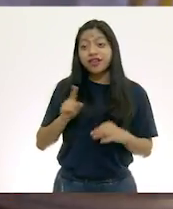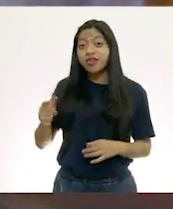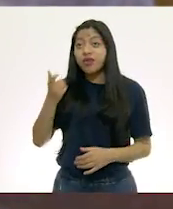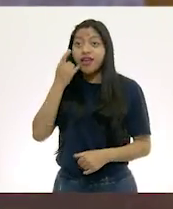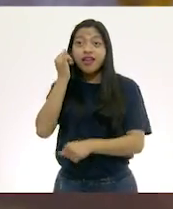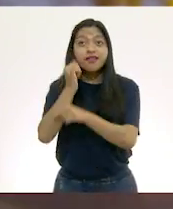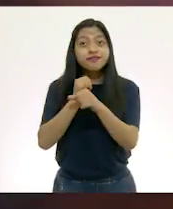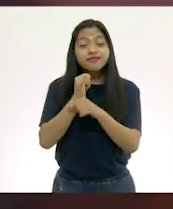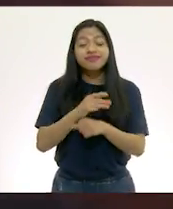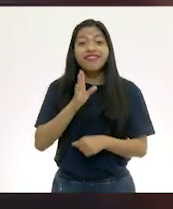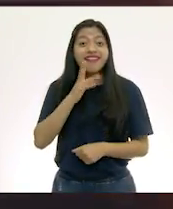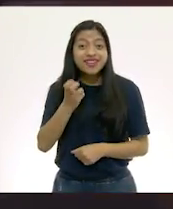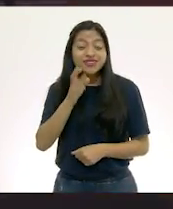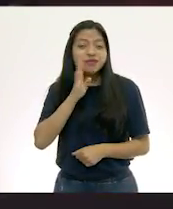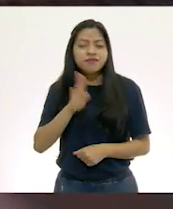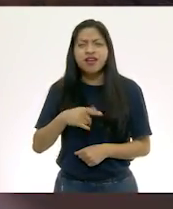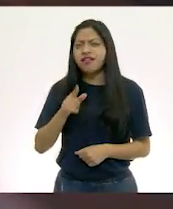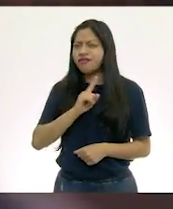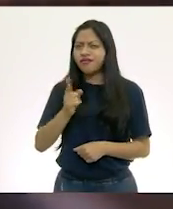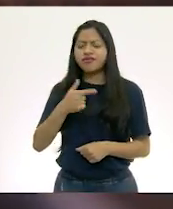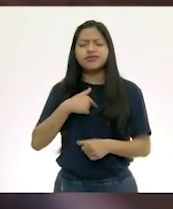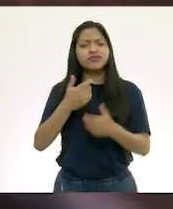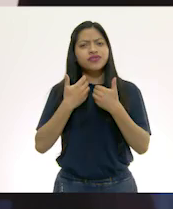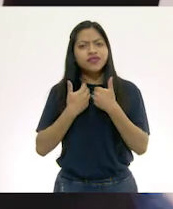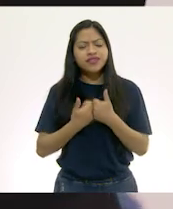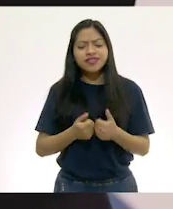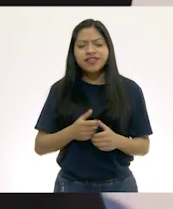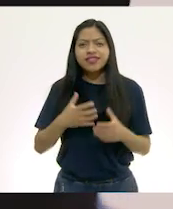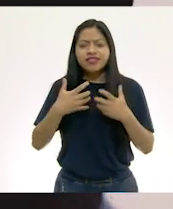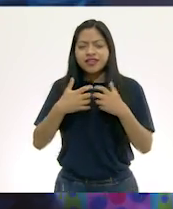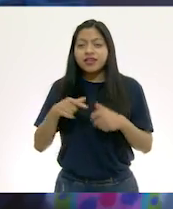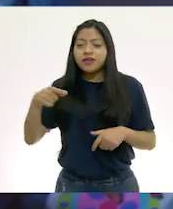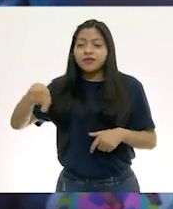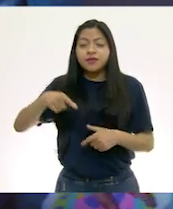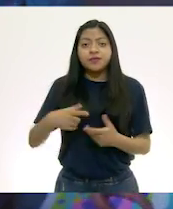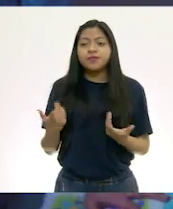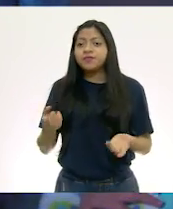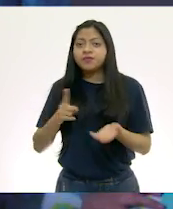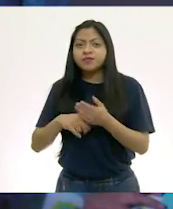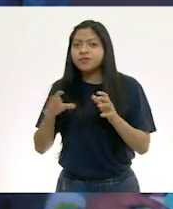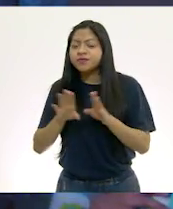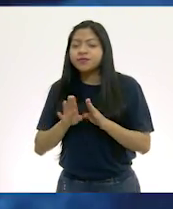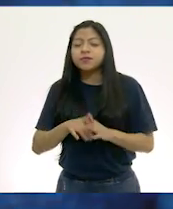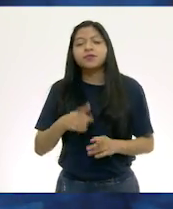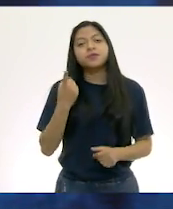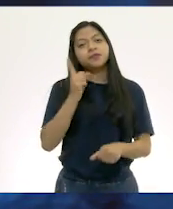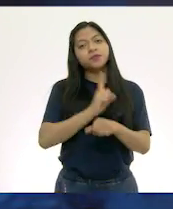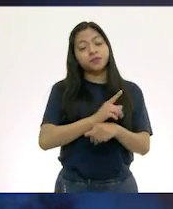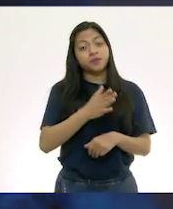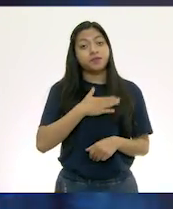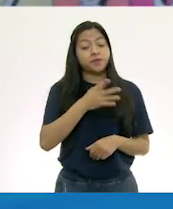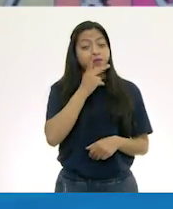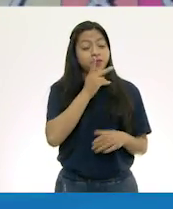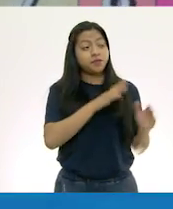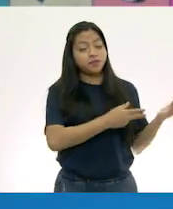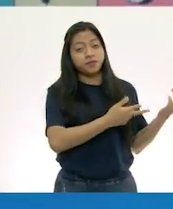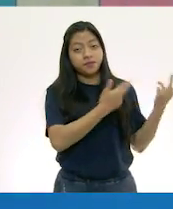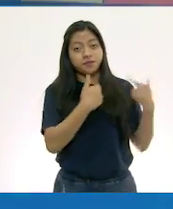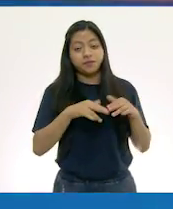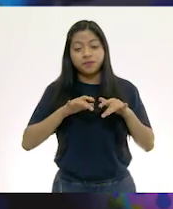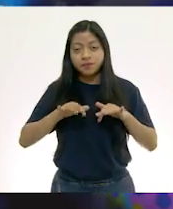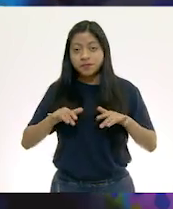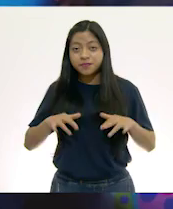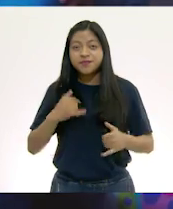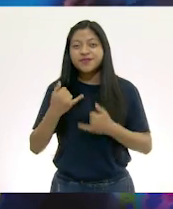al gato, pero a mí me hizo entender cómo funcionan las cosas. Un día mi papá me regaló un pianito de juguete